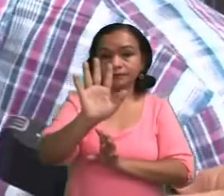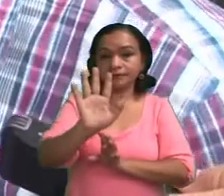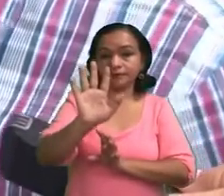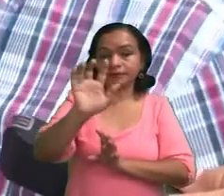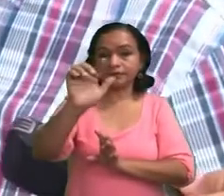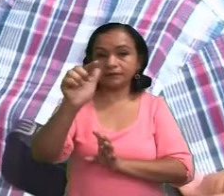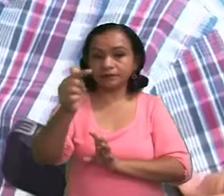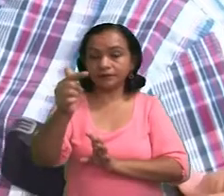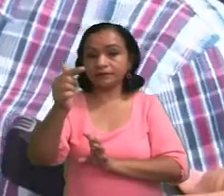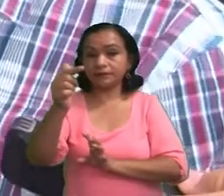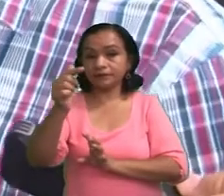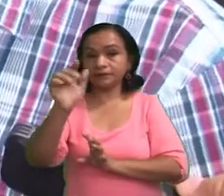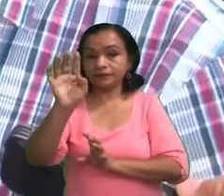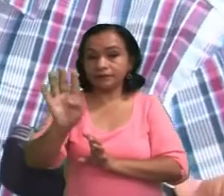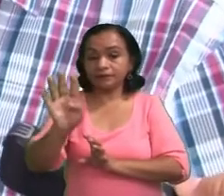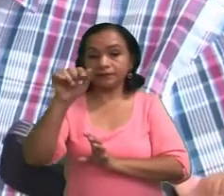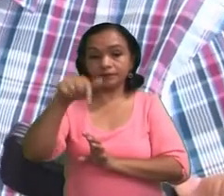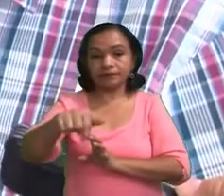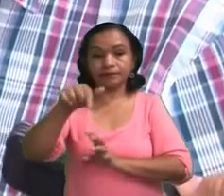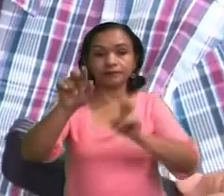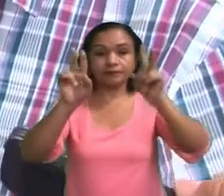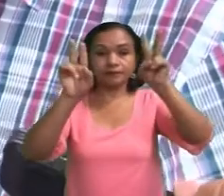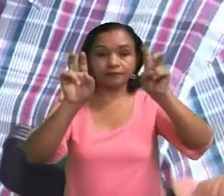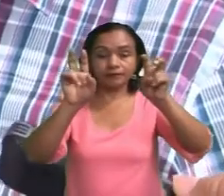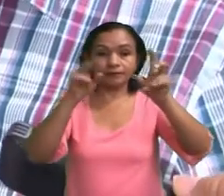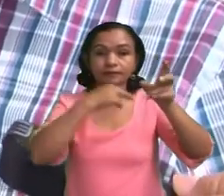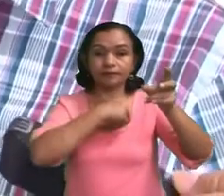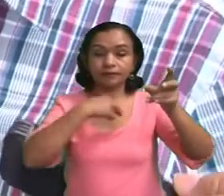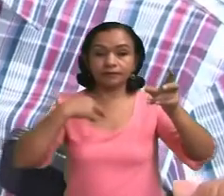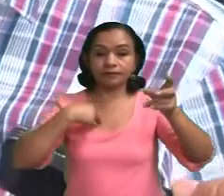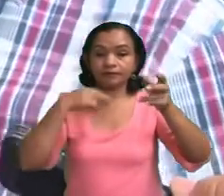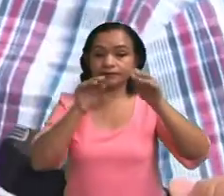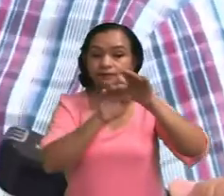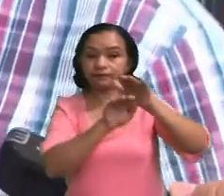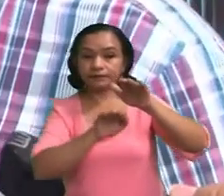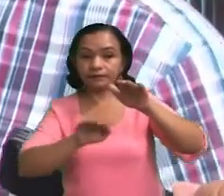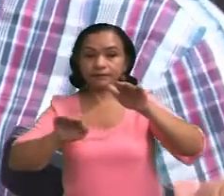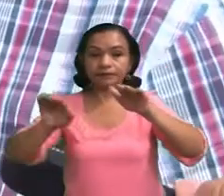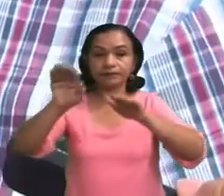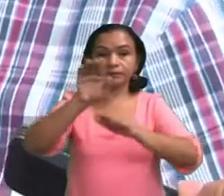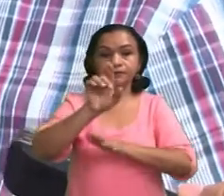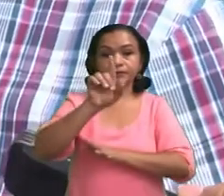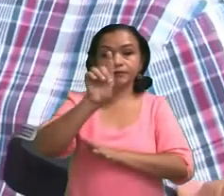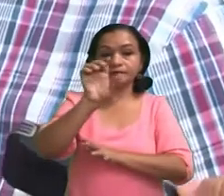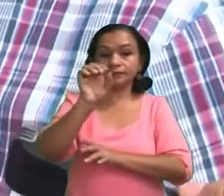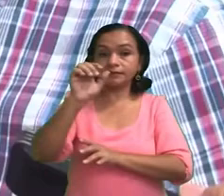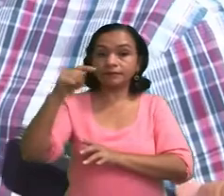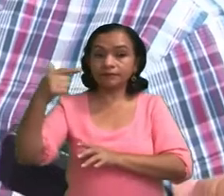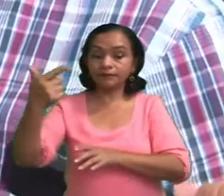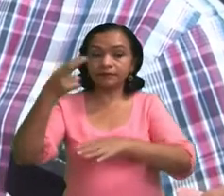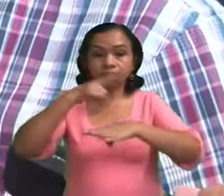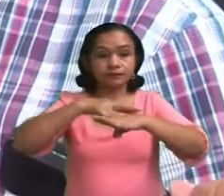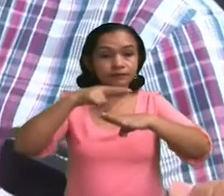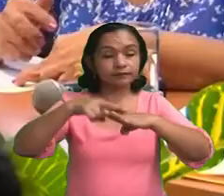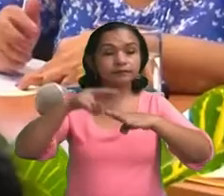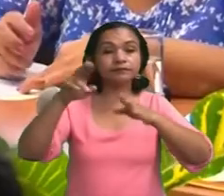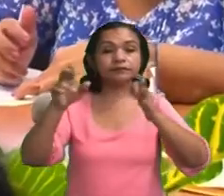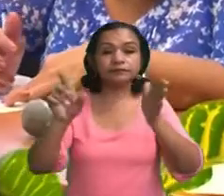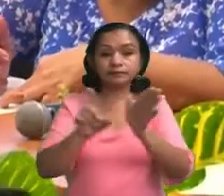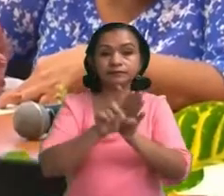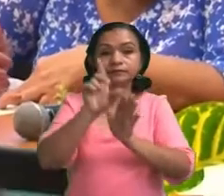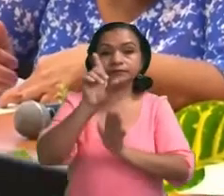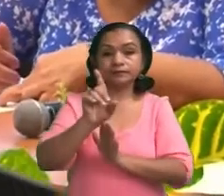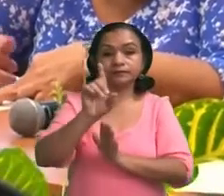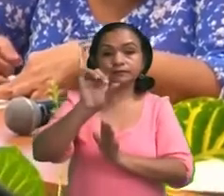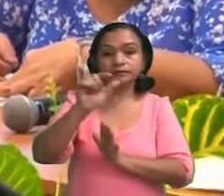464 normas en esta materia. O sea, se incrementa en 107 normas este digesto.